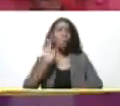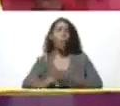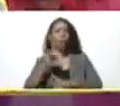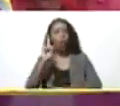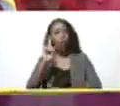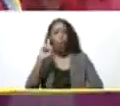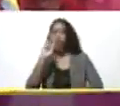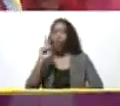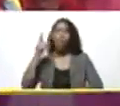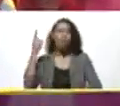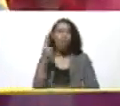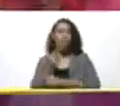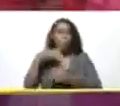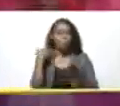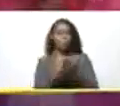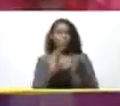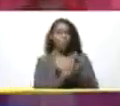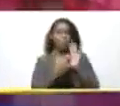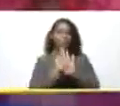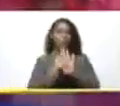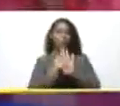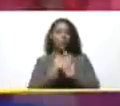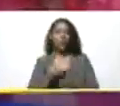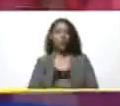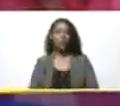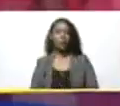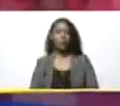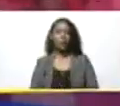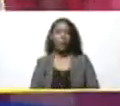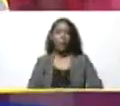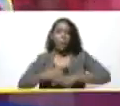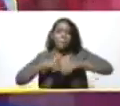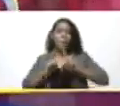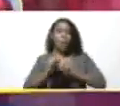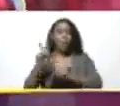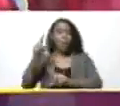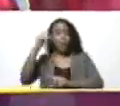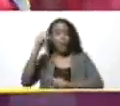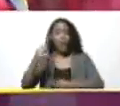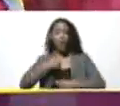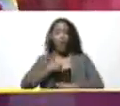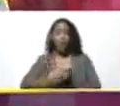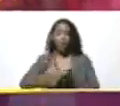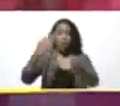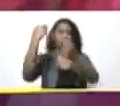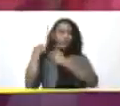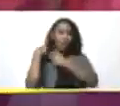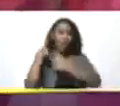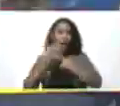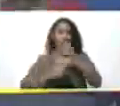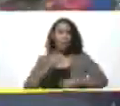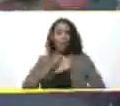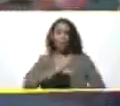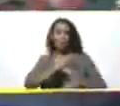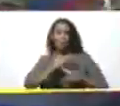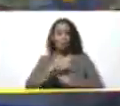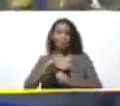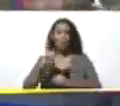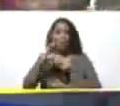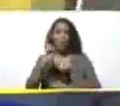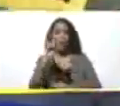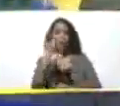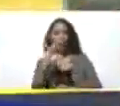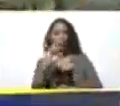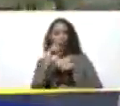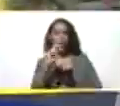no debe presentarse como un ejemplo. Pero ese día me correspondió la toma de la Carlota.